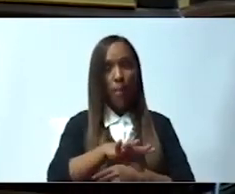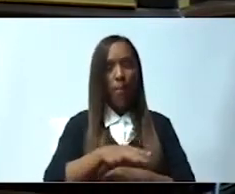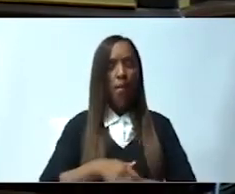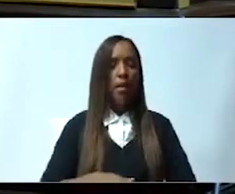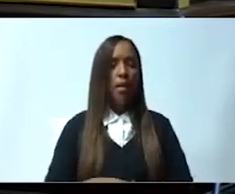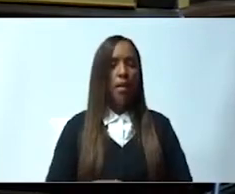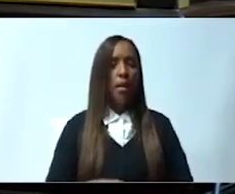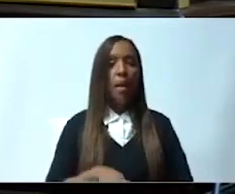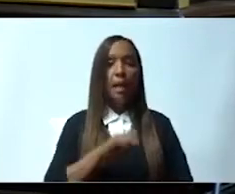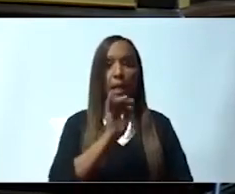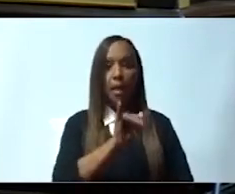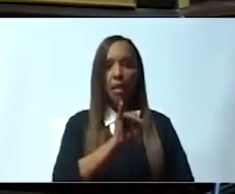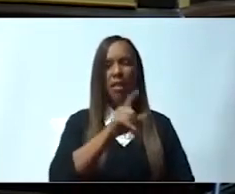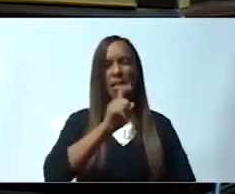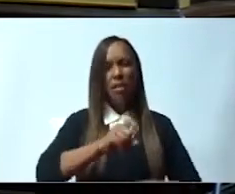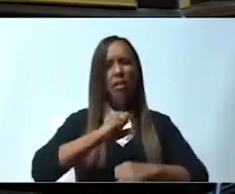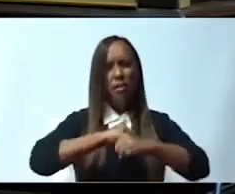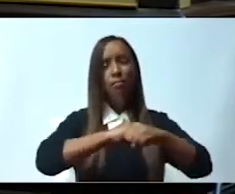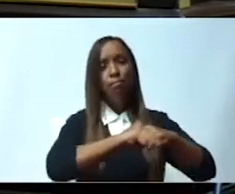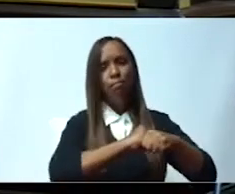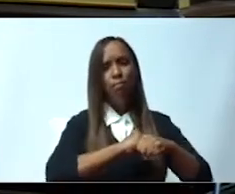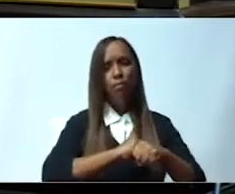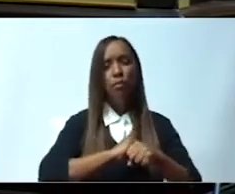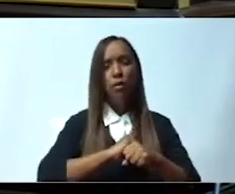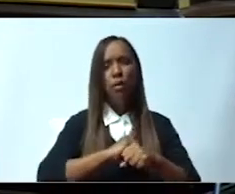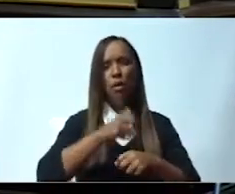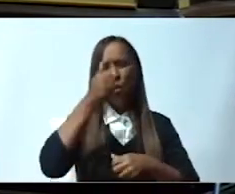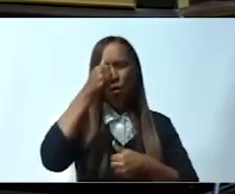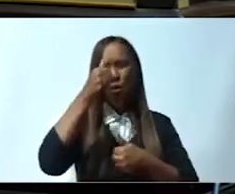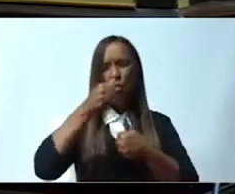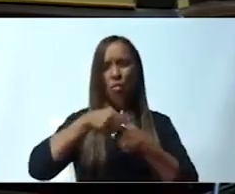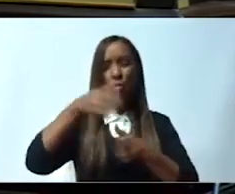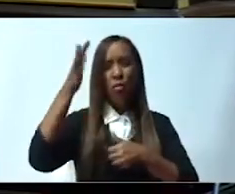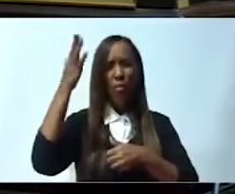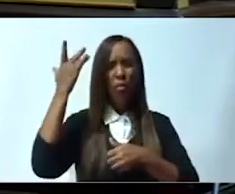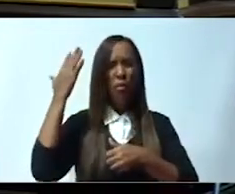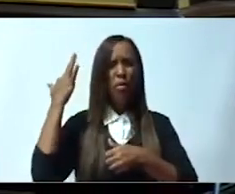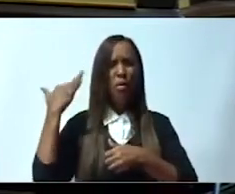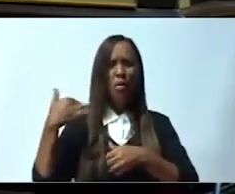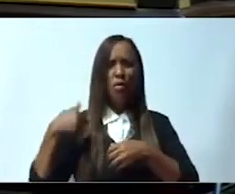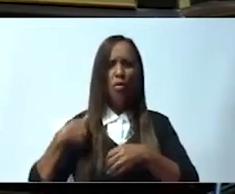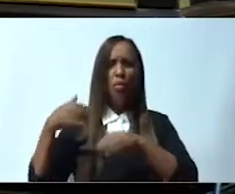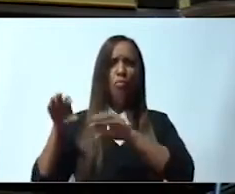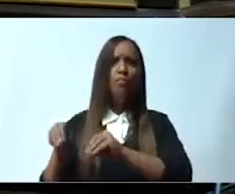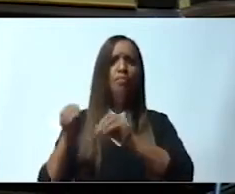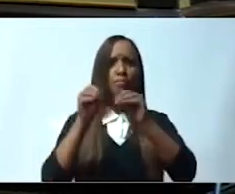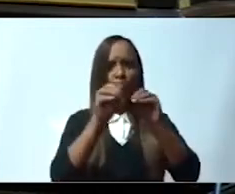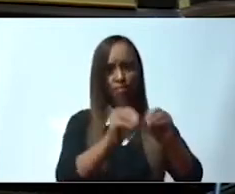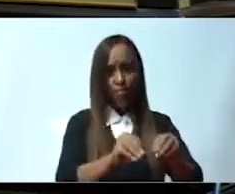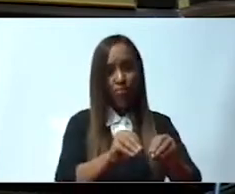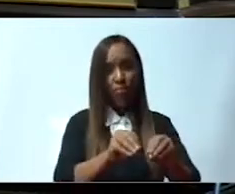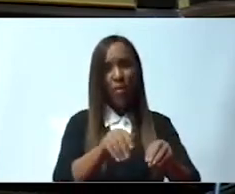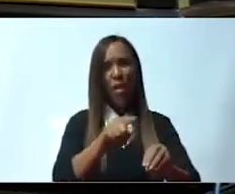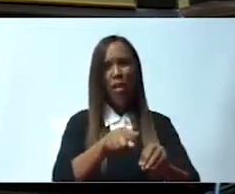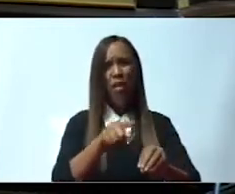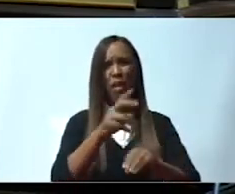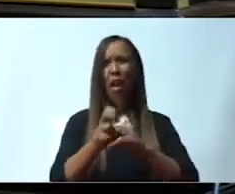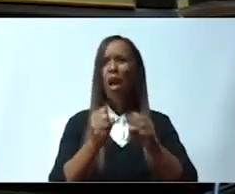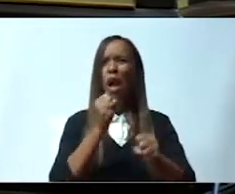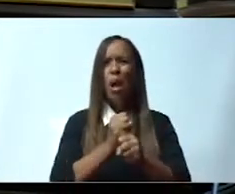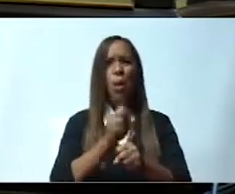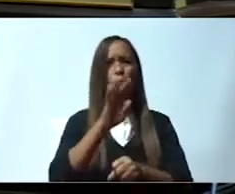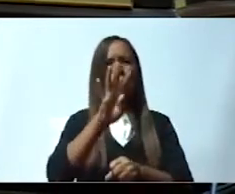1974, quiere decir que ya tenemos en esa zona alrededor de 49 años, es un sector que viene